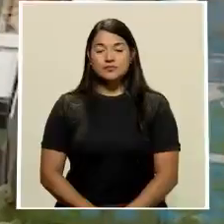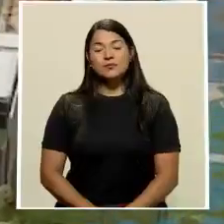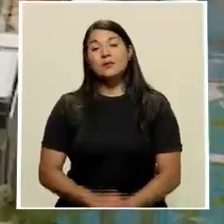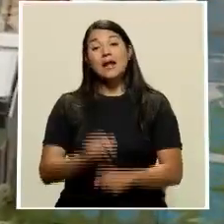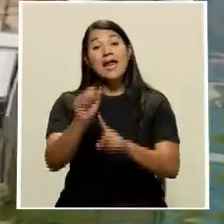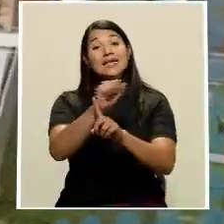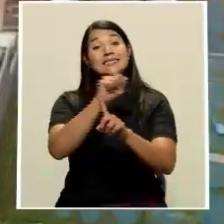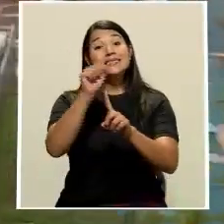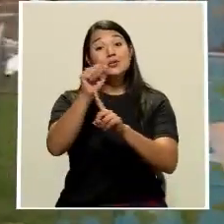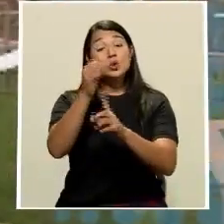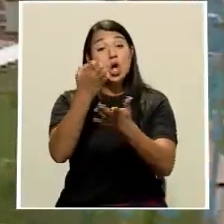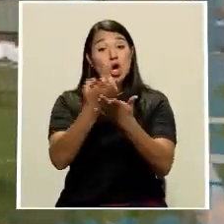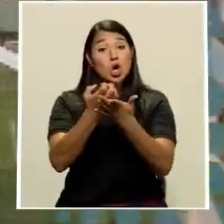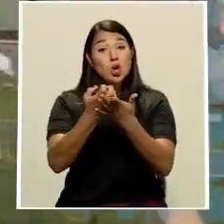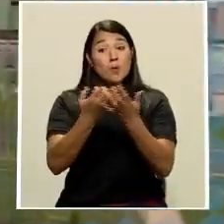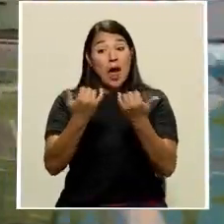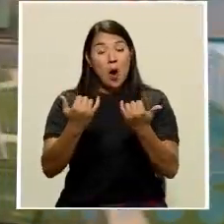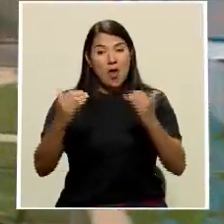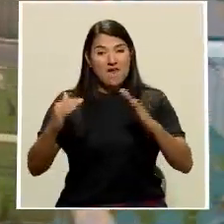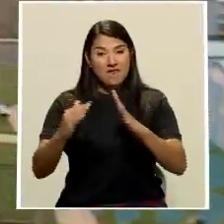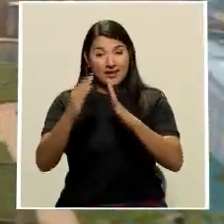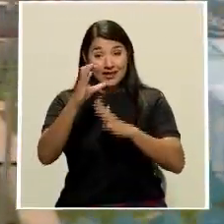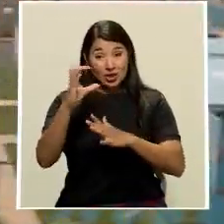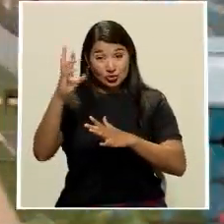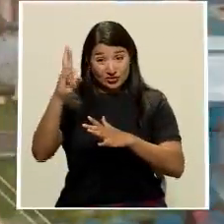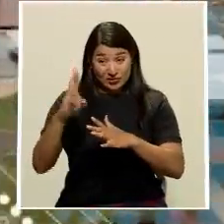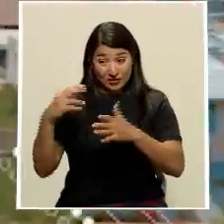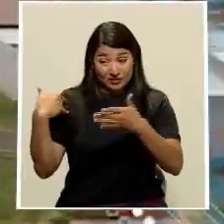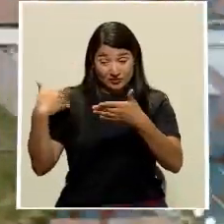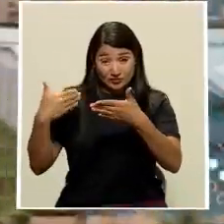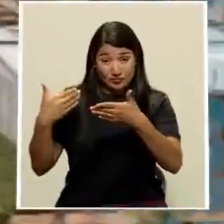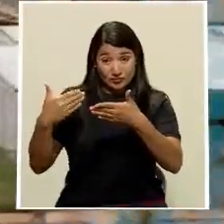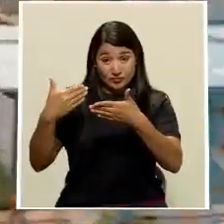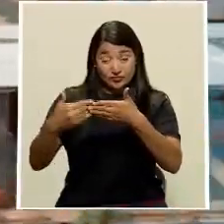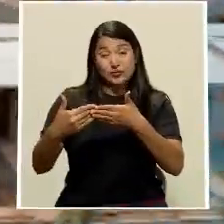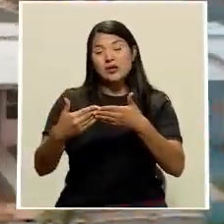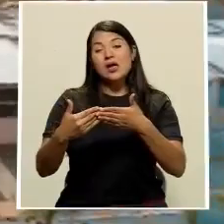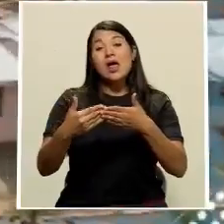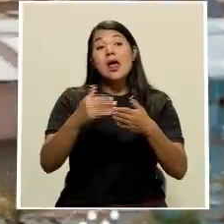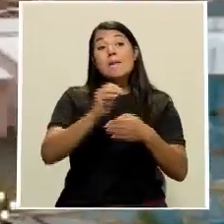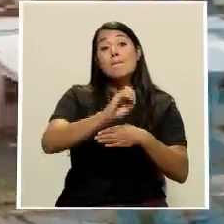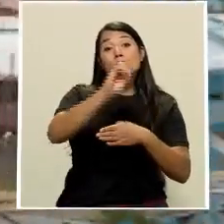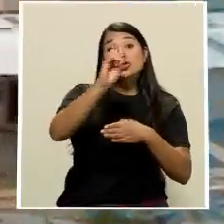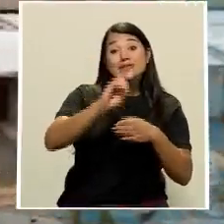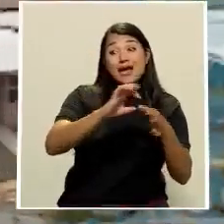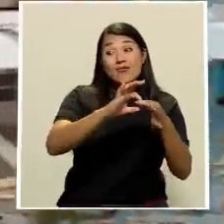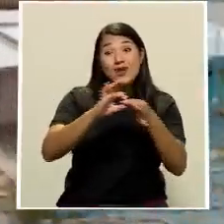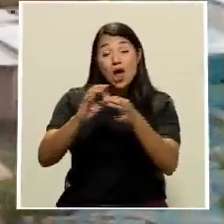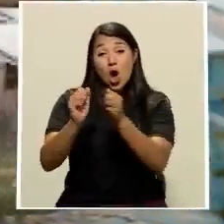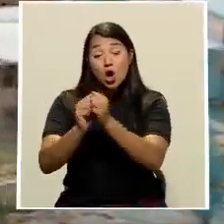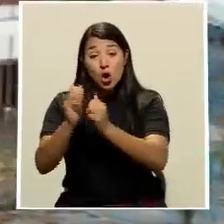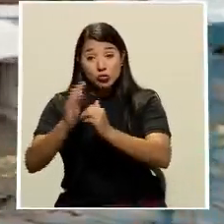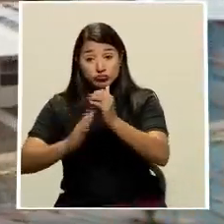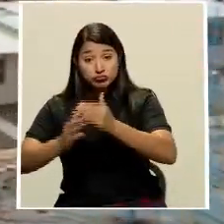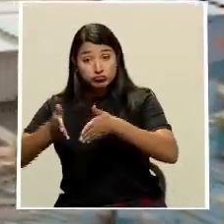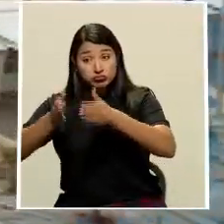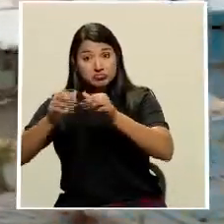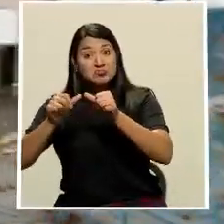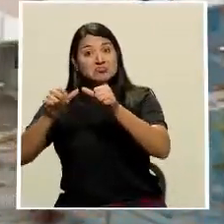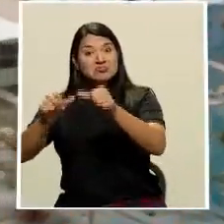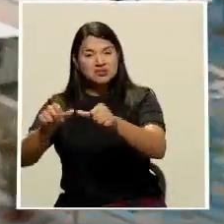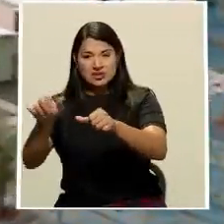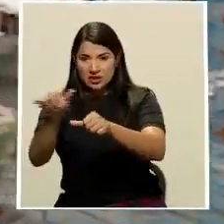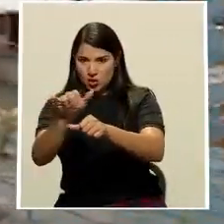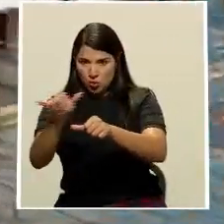Pese a la situación económica que ha enfrentado el país en los últimos meses, los indicadores para el sector vivienda se mantuvieron estables el año